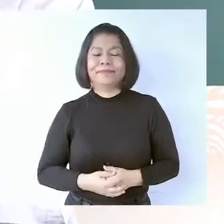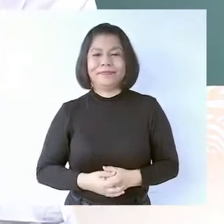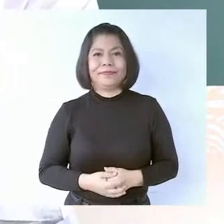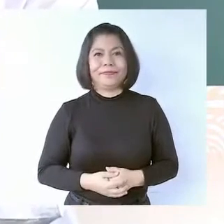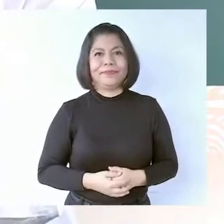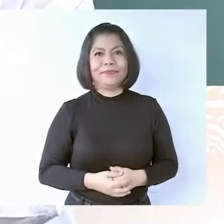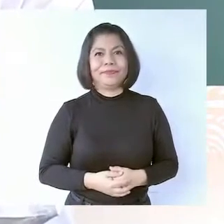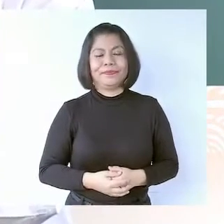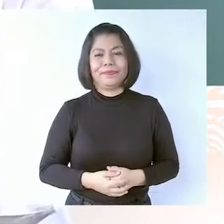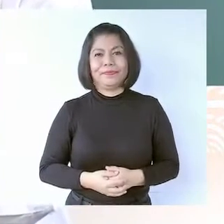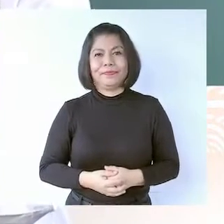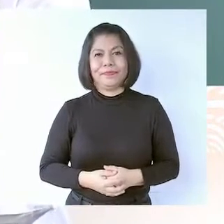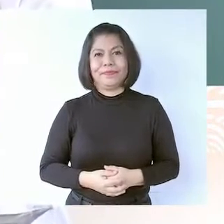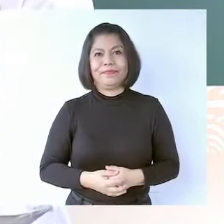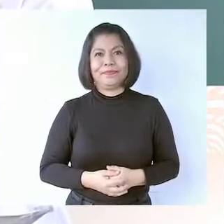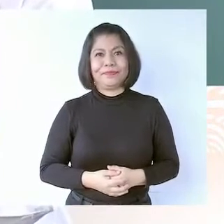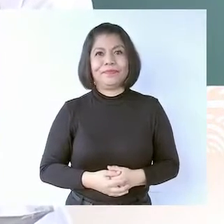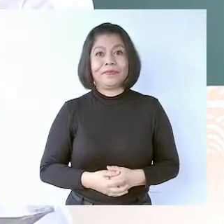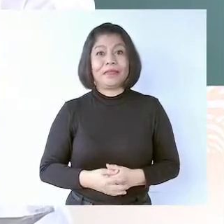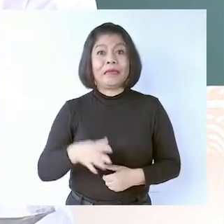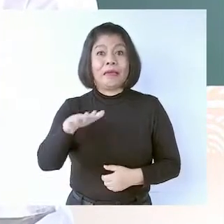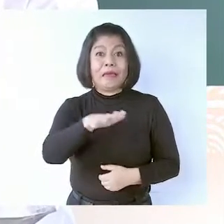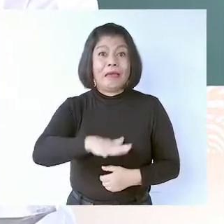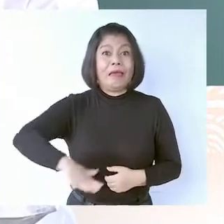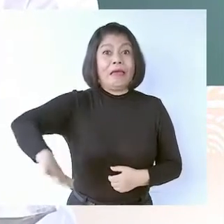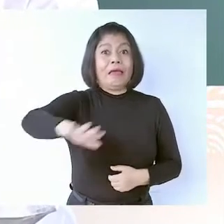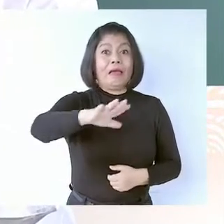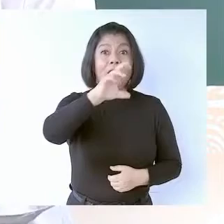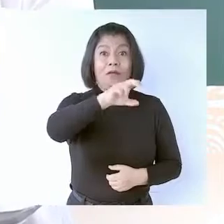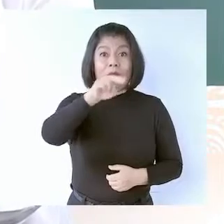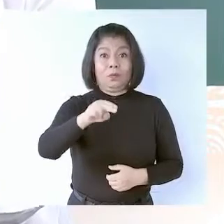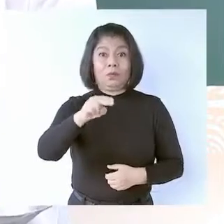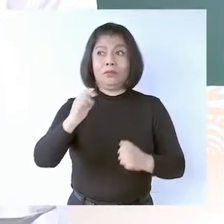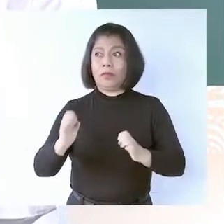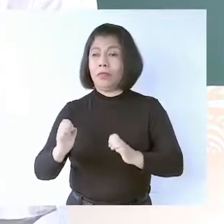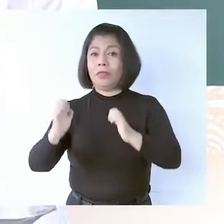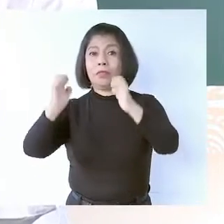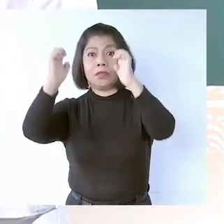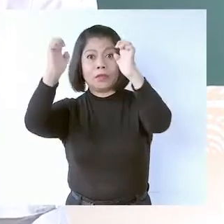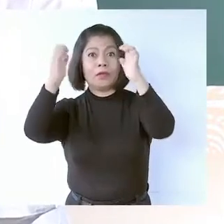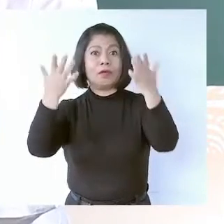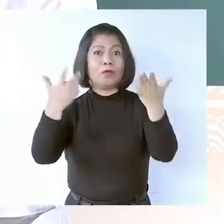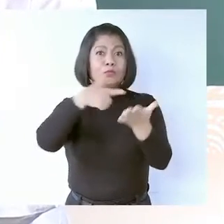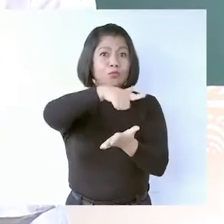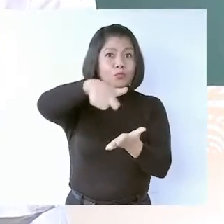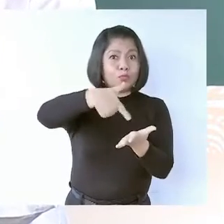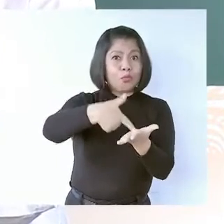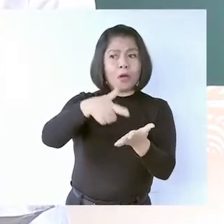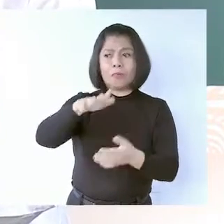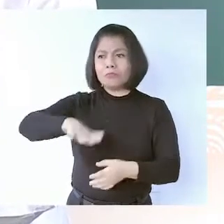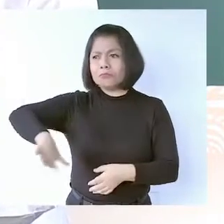Como se tiene toda la infraestructura intacta